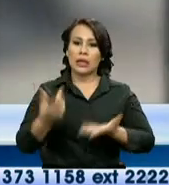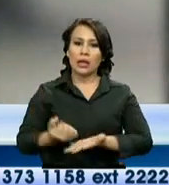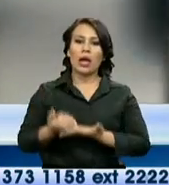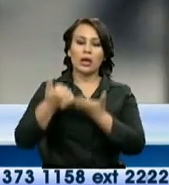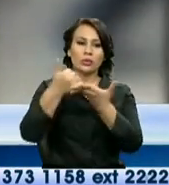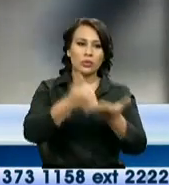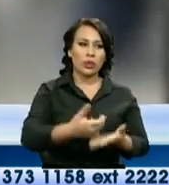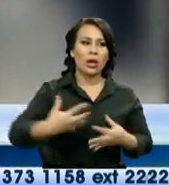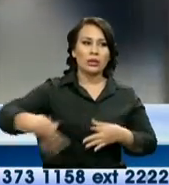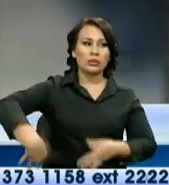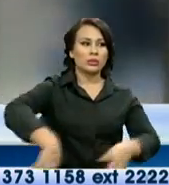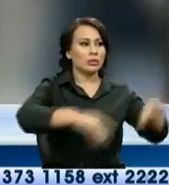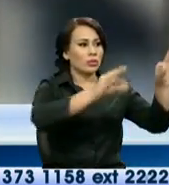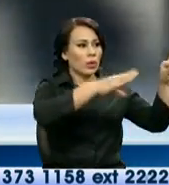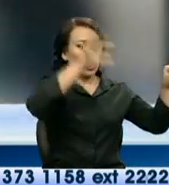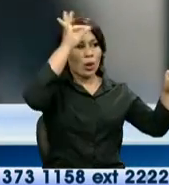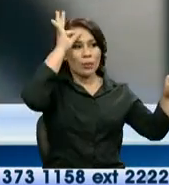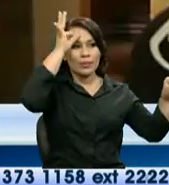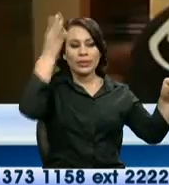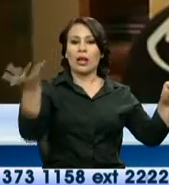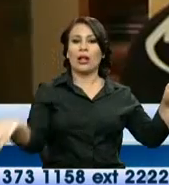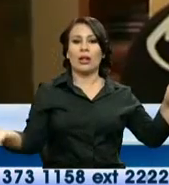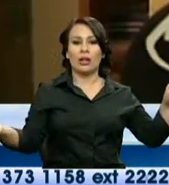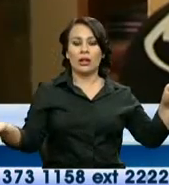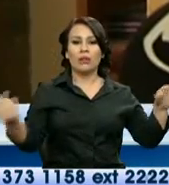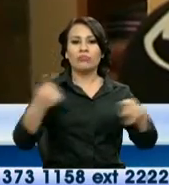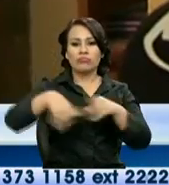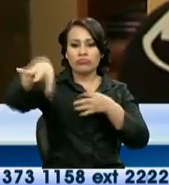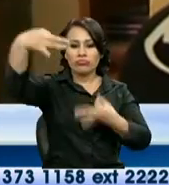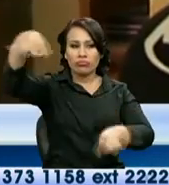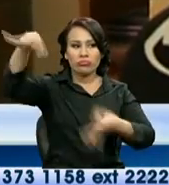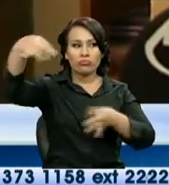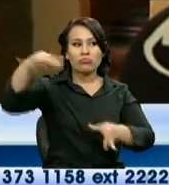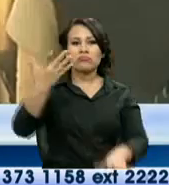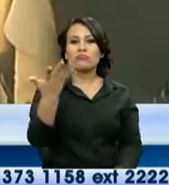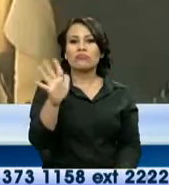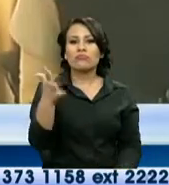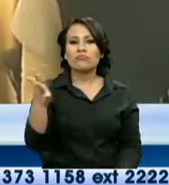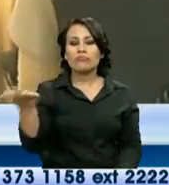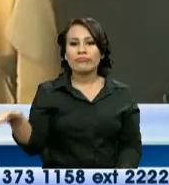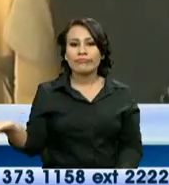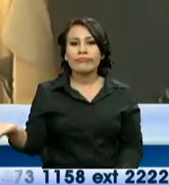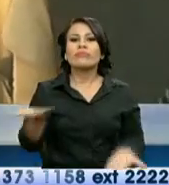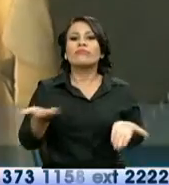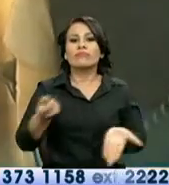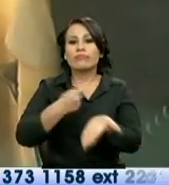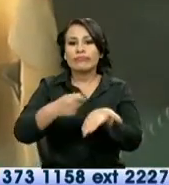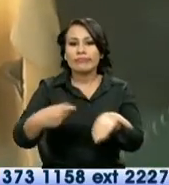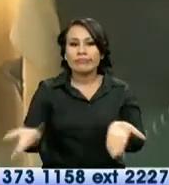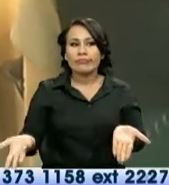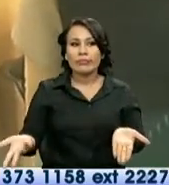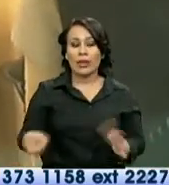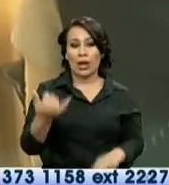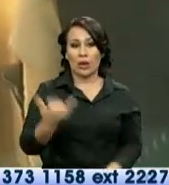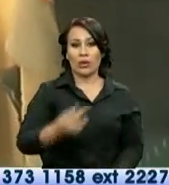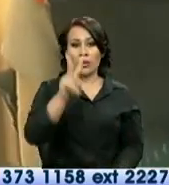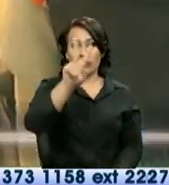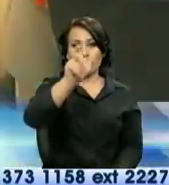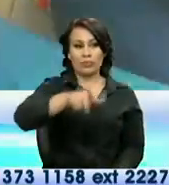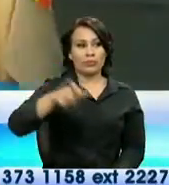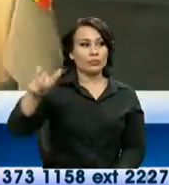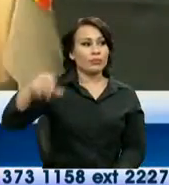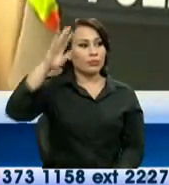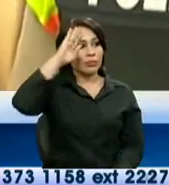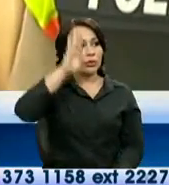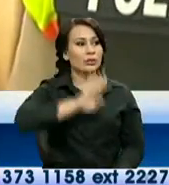y lo llevaron hasta el hospital respectivo. Ese parte informativo no se encuentra. Actualmente los dos policías están en